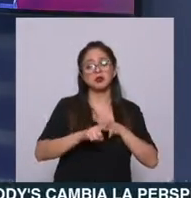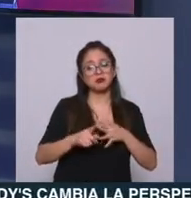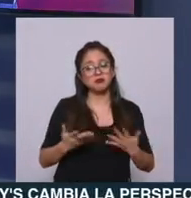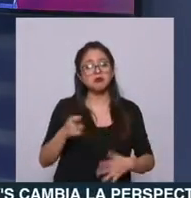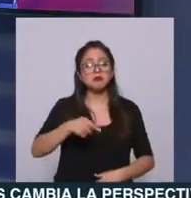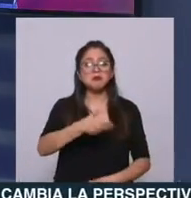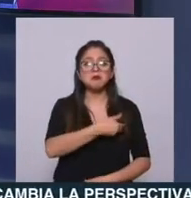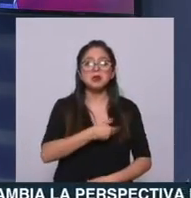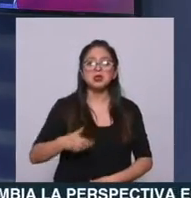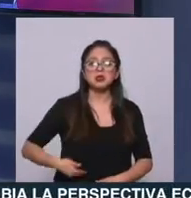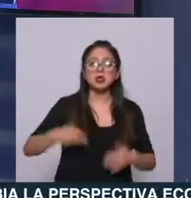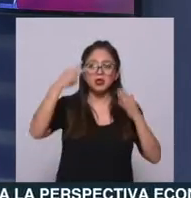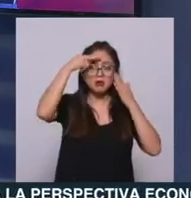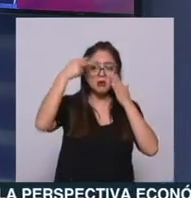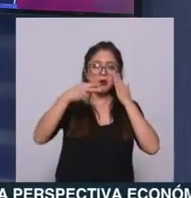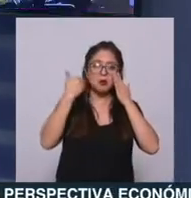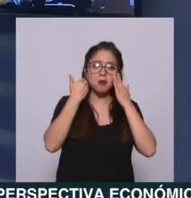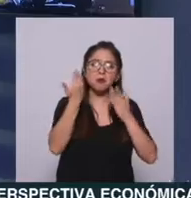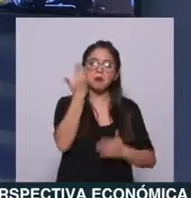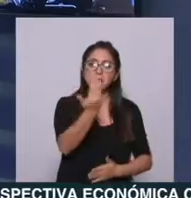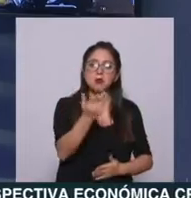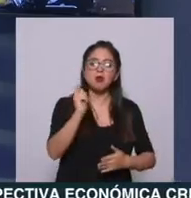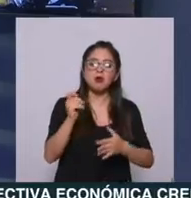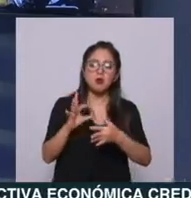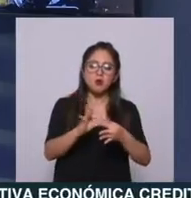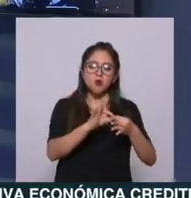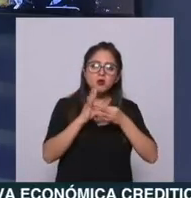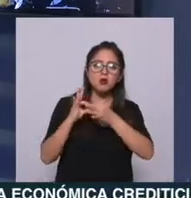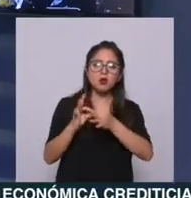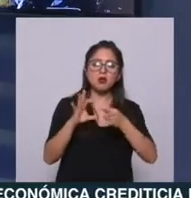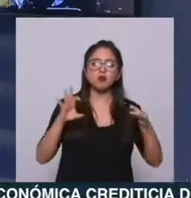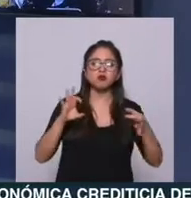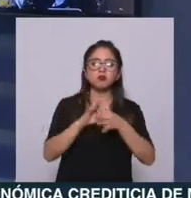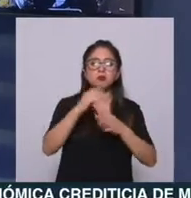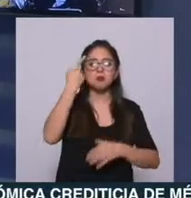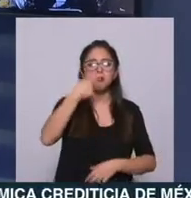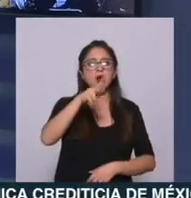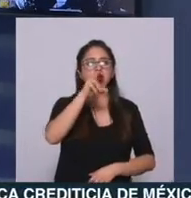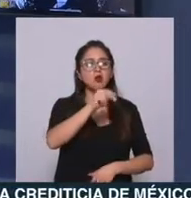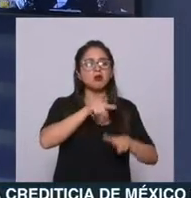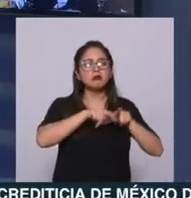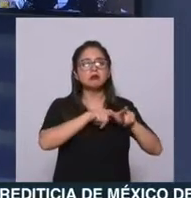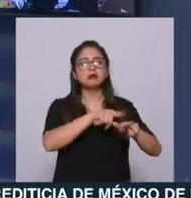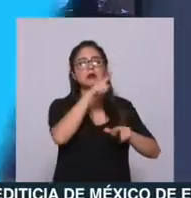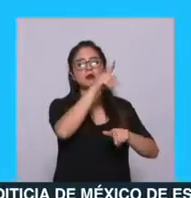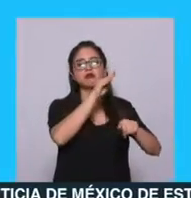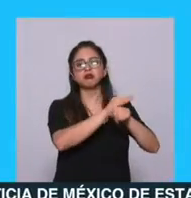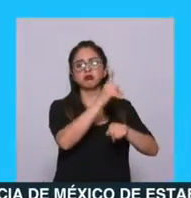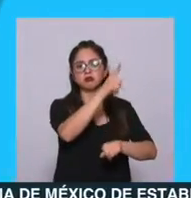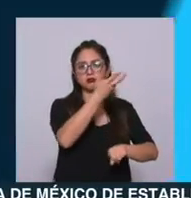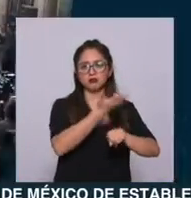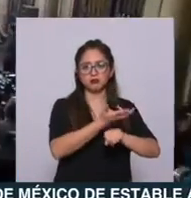la República pidió unidad nacional para recomponer la relación con nuestro país vecino. Vamos a ver.